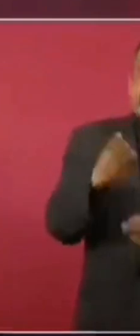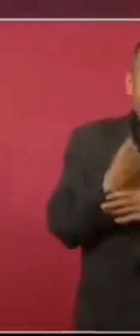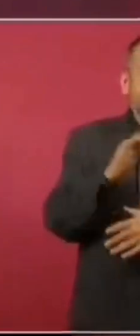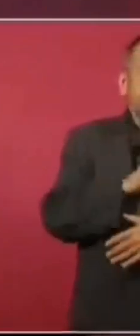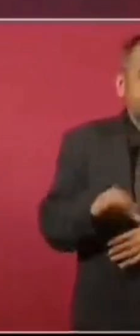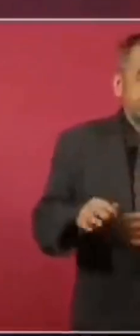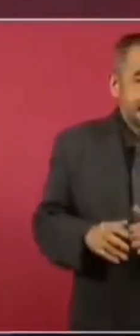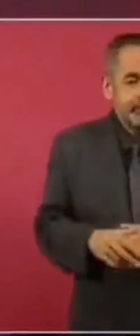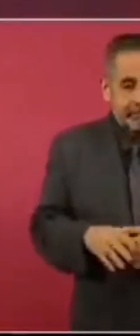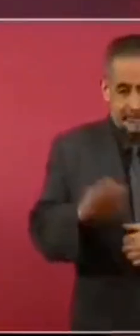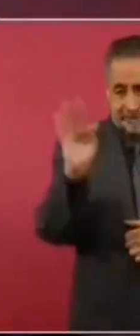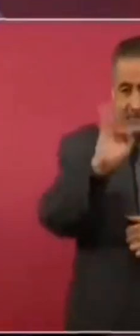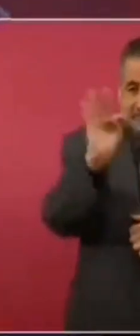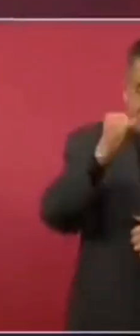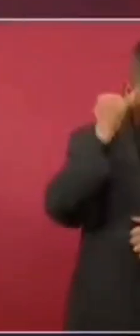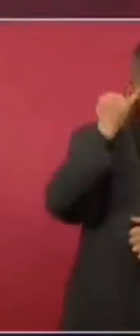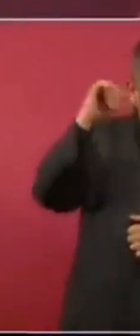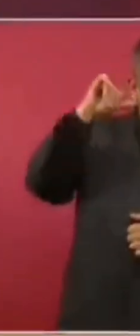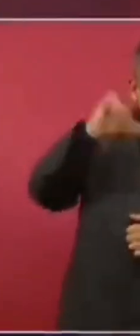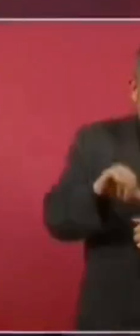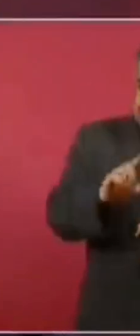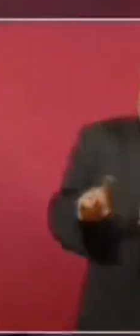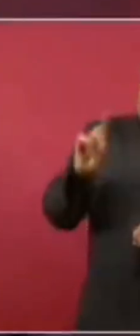Si hoy fuesen las elecciones, se alcanza.